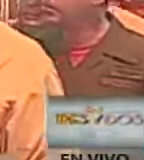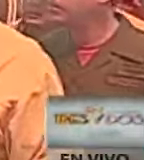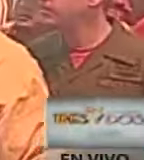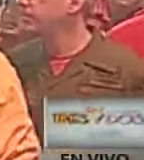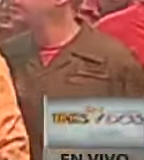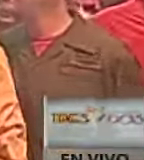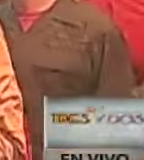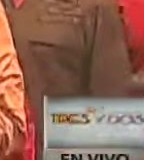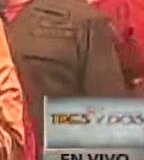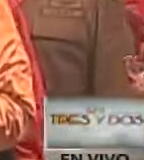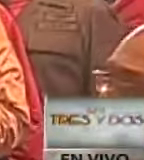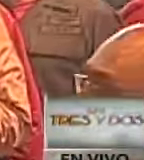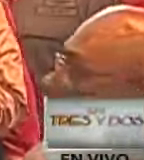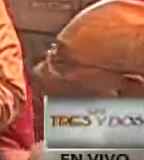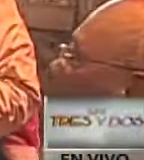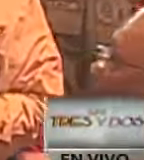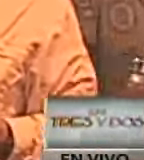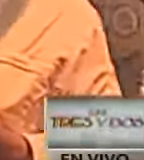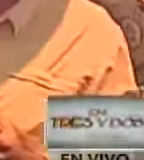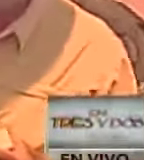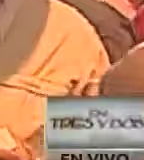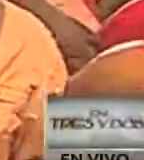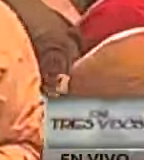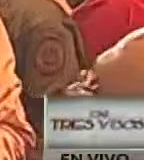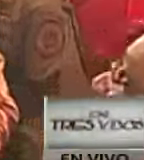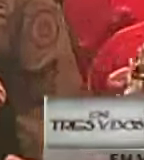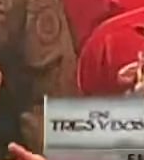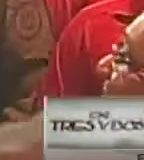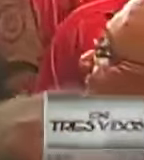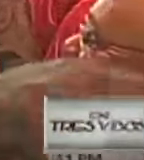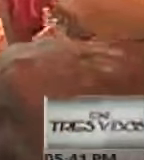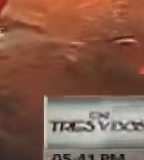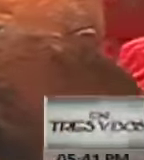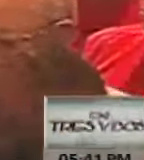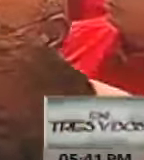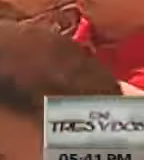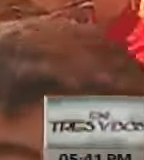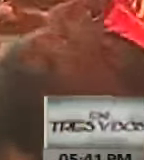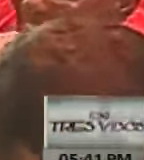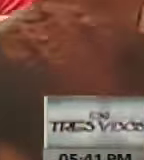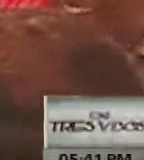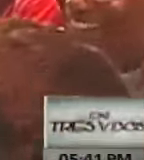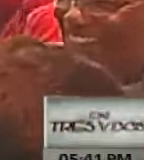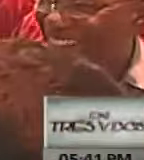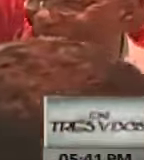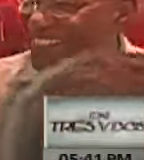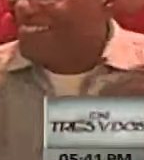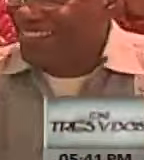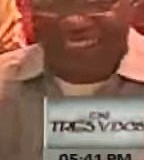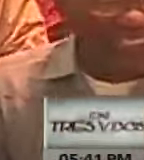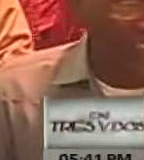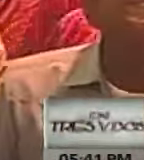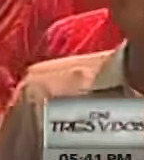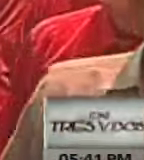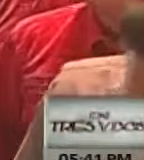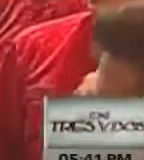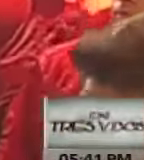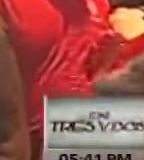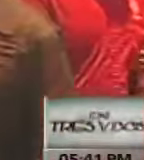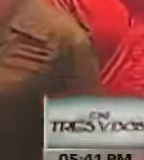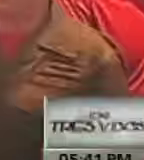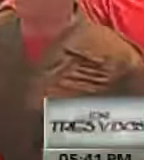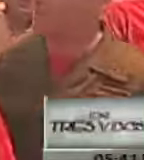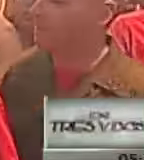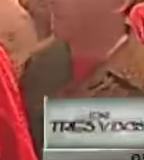productos industriales, fertilizantes, para la correcta operación de todo nuestro sistema industrial. Desde aquí estamos garantizando